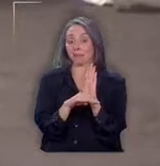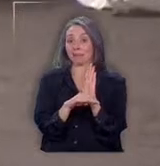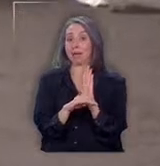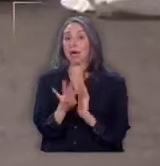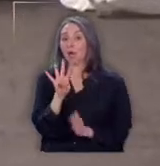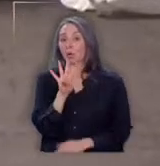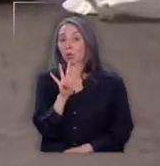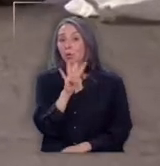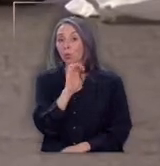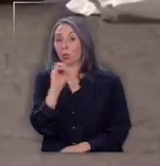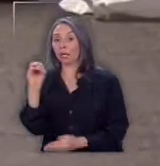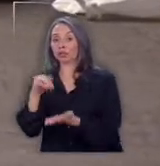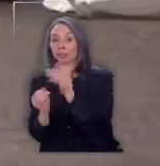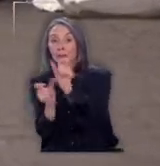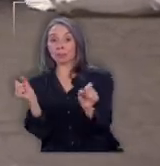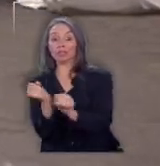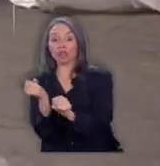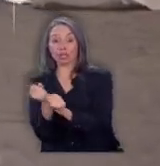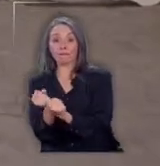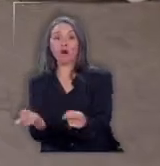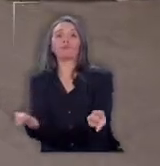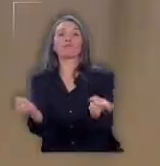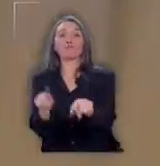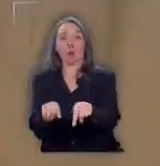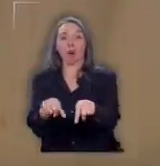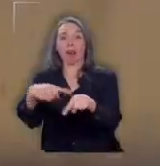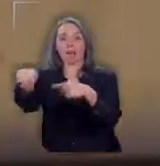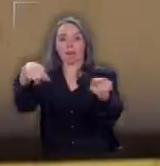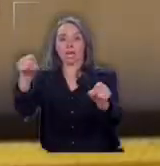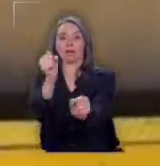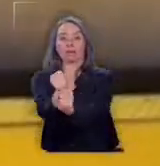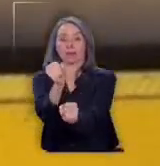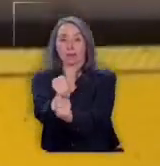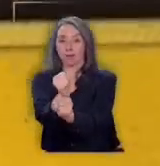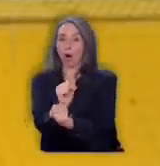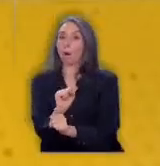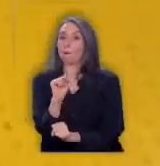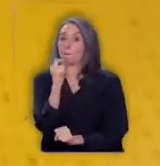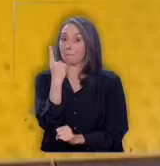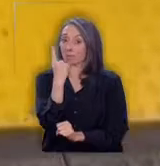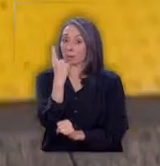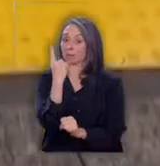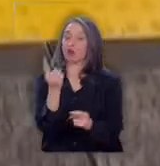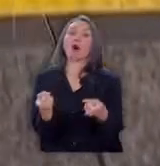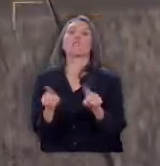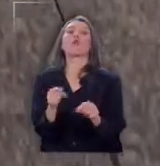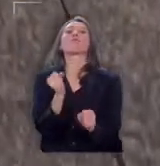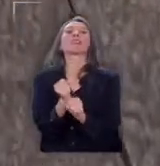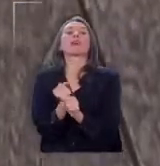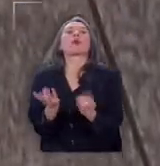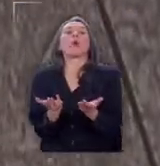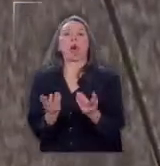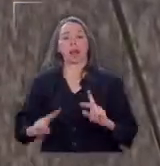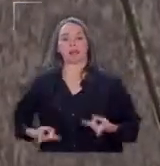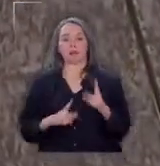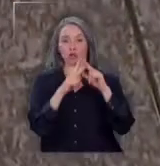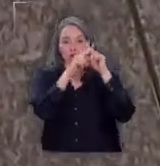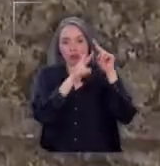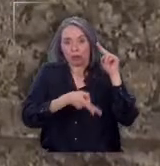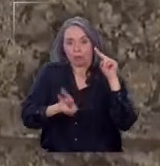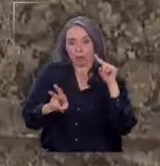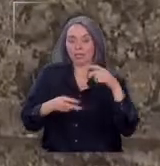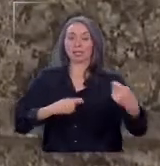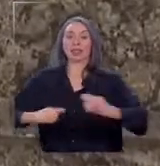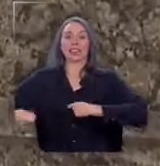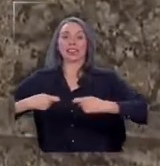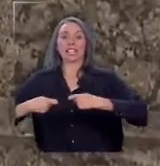que unos 400000 trabajadores regresen a sus puestos laborales primero regresarán las faenas de la construcción y